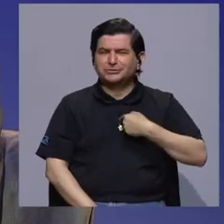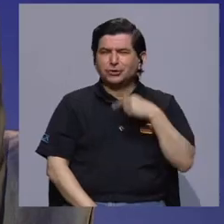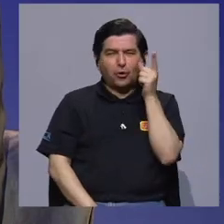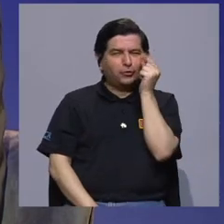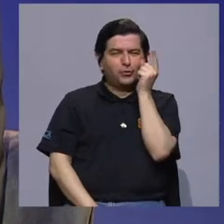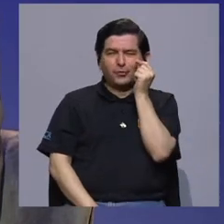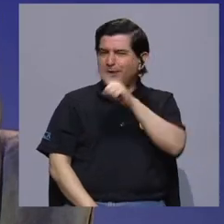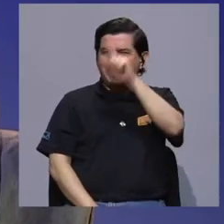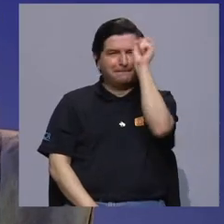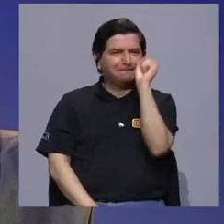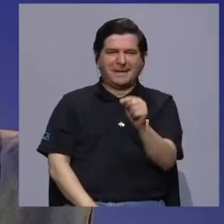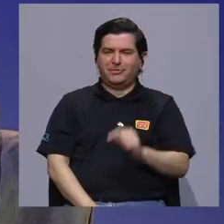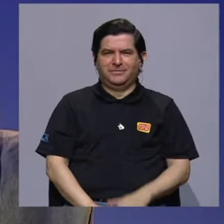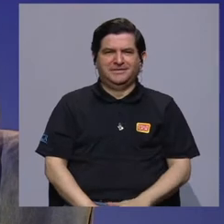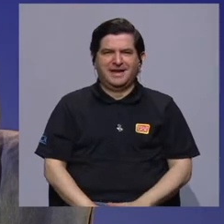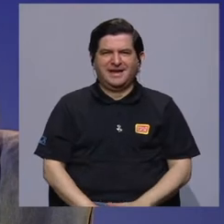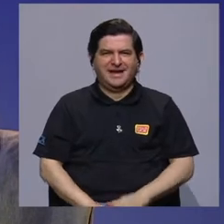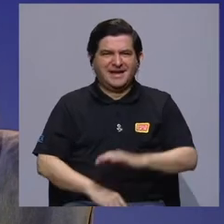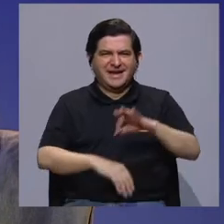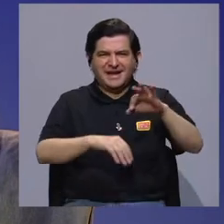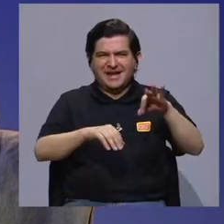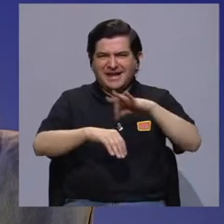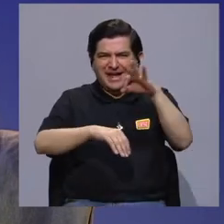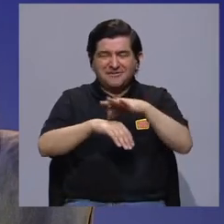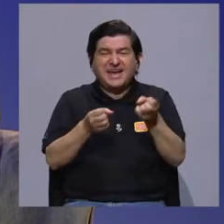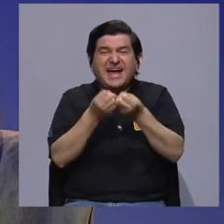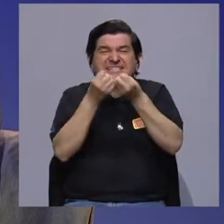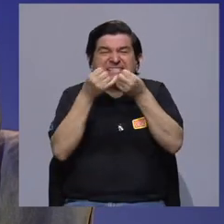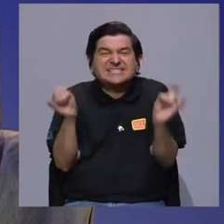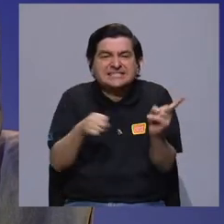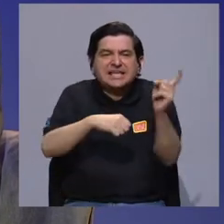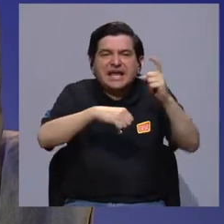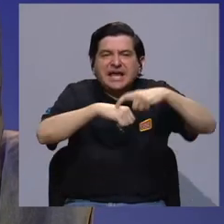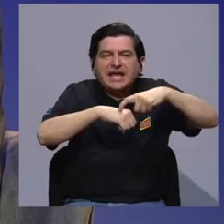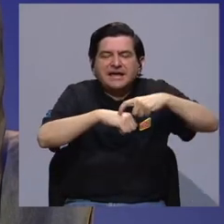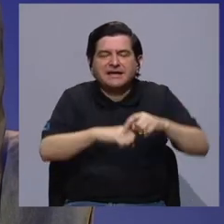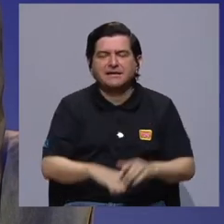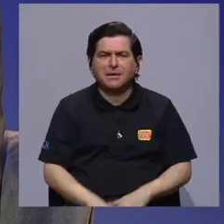Tengo la curiosidad y tengo que preguntarles, ¿por qué abejas sin aguijón?